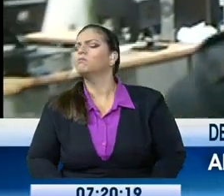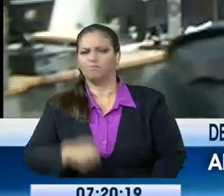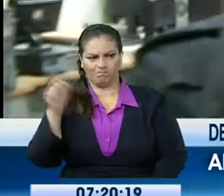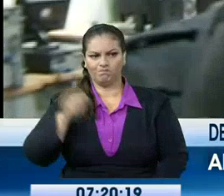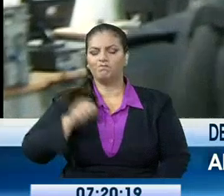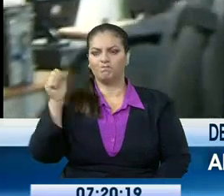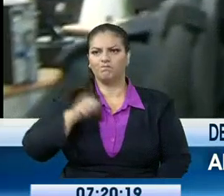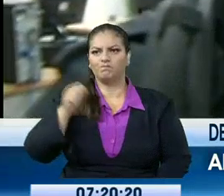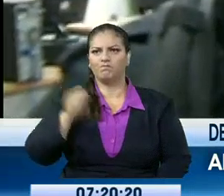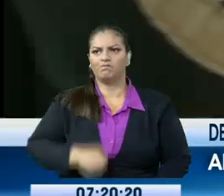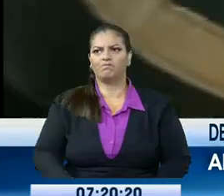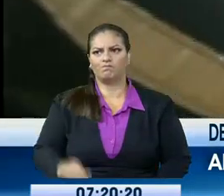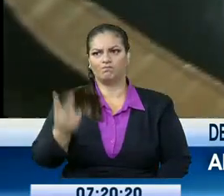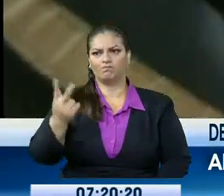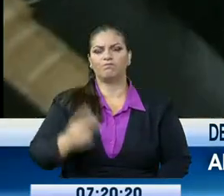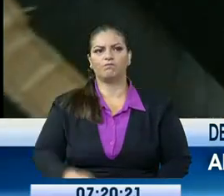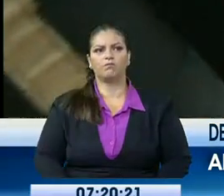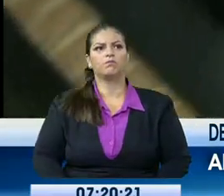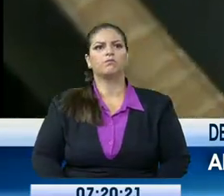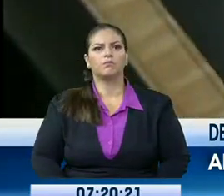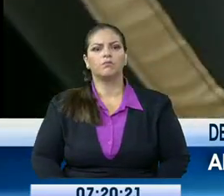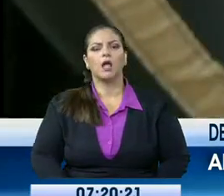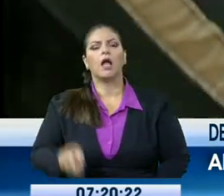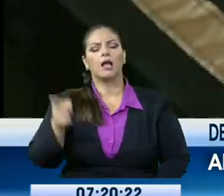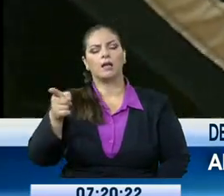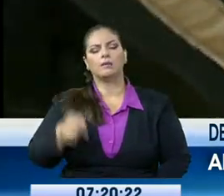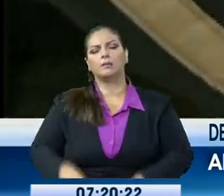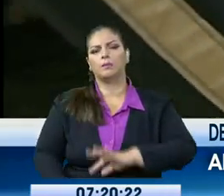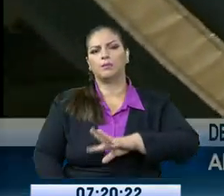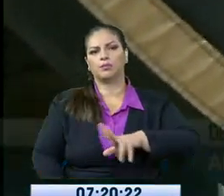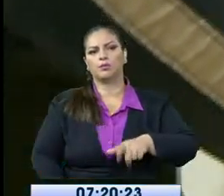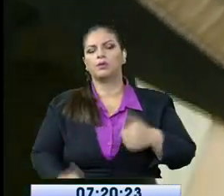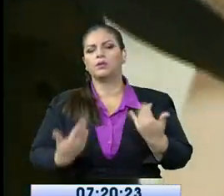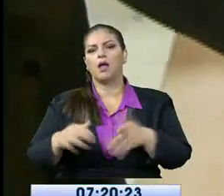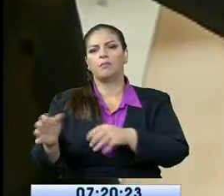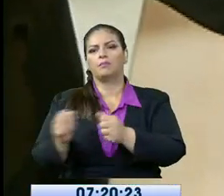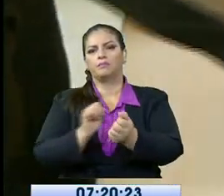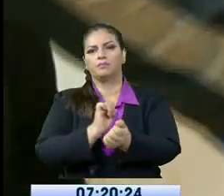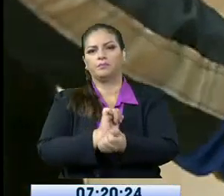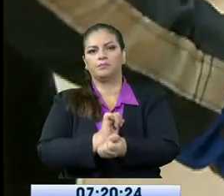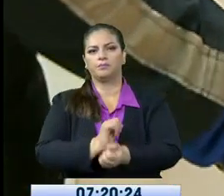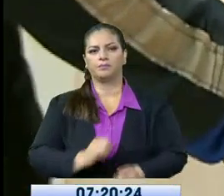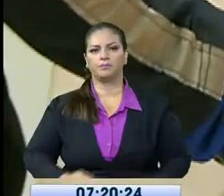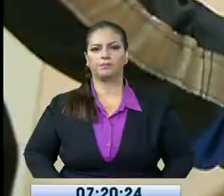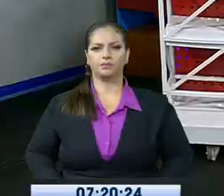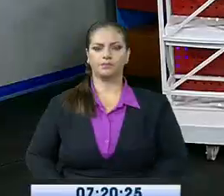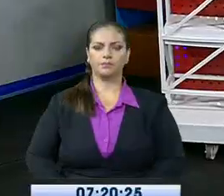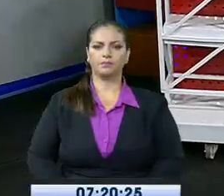aquí con la fiscalía. El sospechoso quedó en calidad de detenido. Informó Julio César Saona.